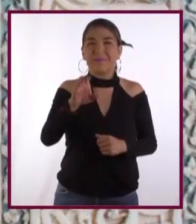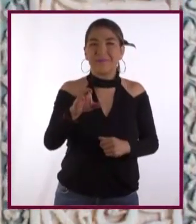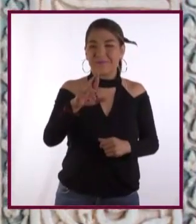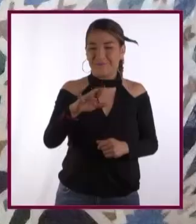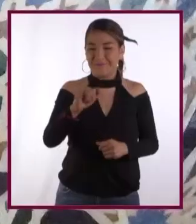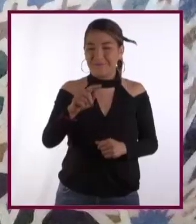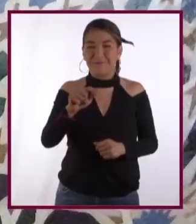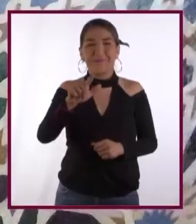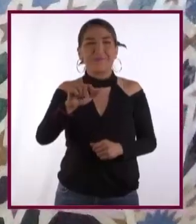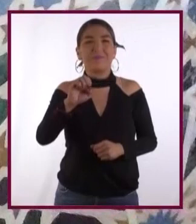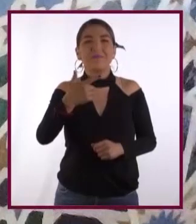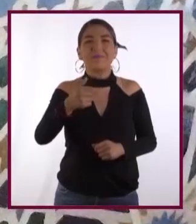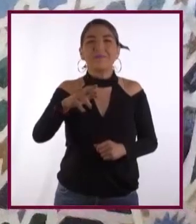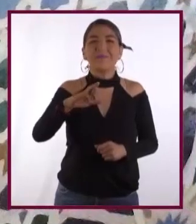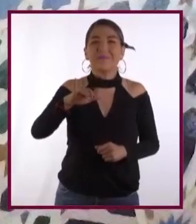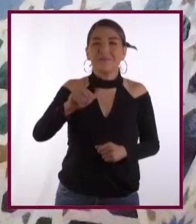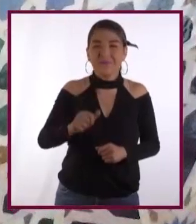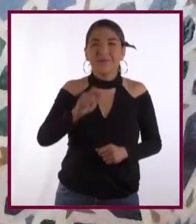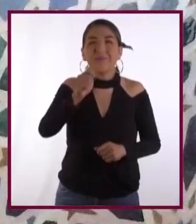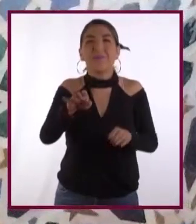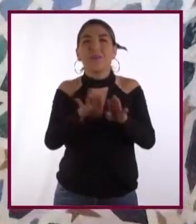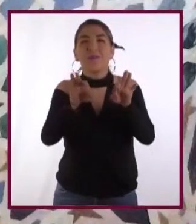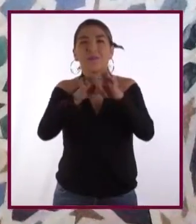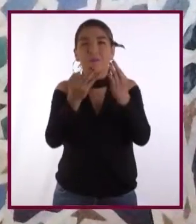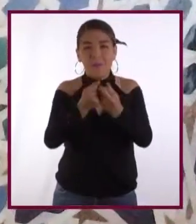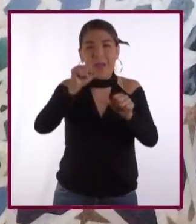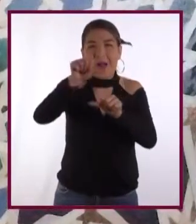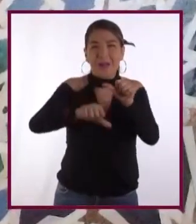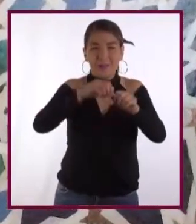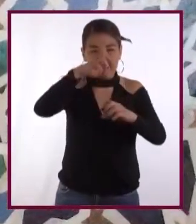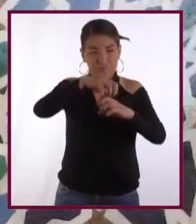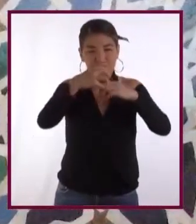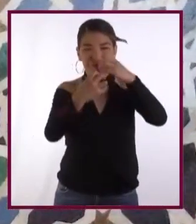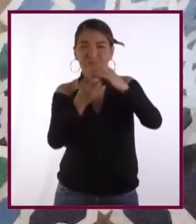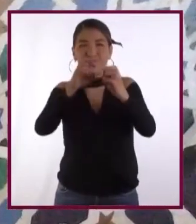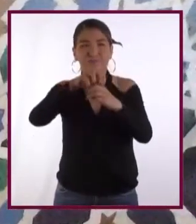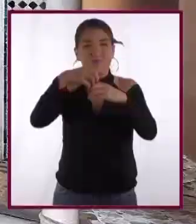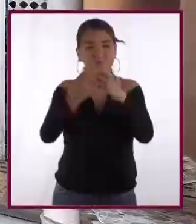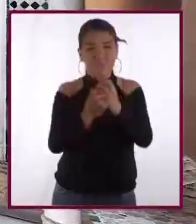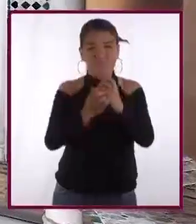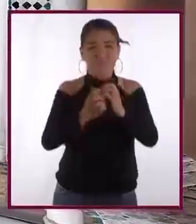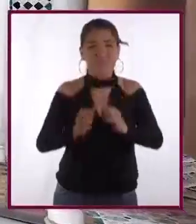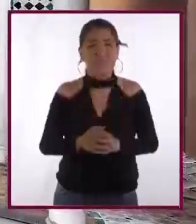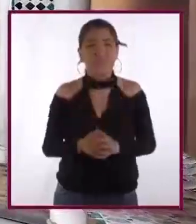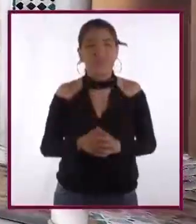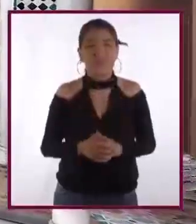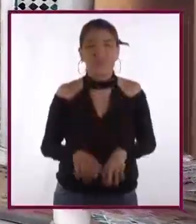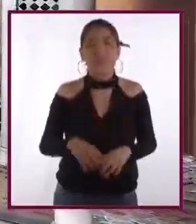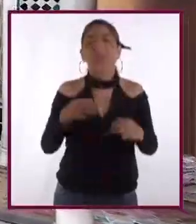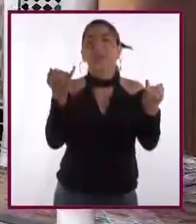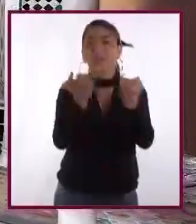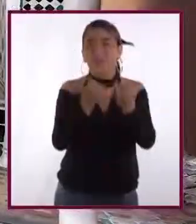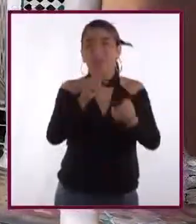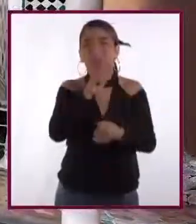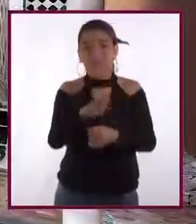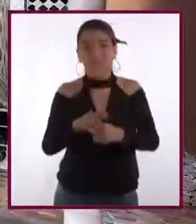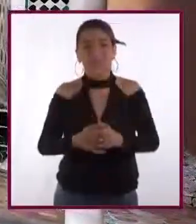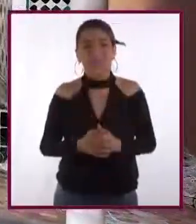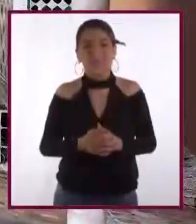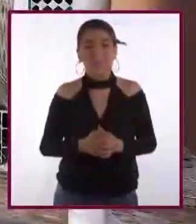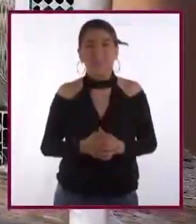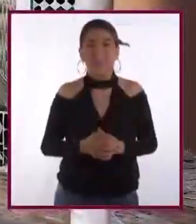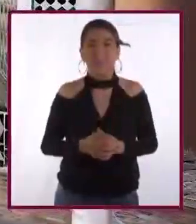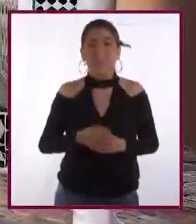la cristalografía, es la ciencia que estudia los acomodos de los átomos en los sólidos. Y